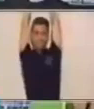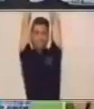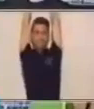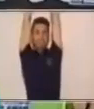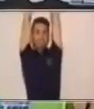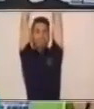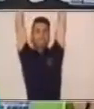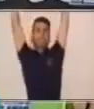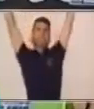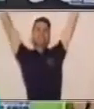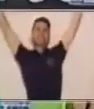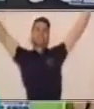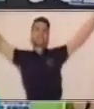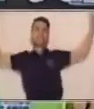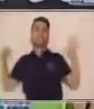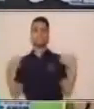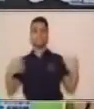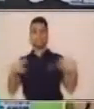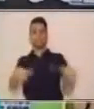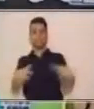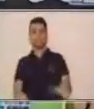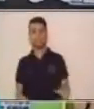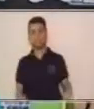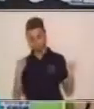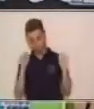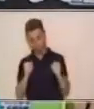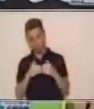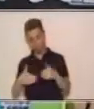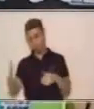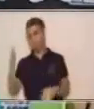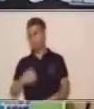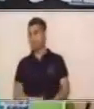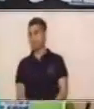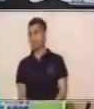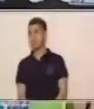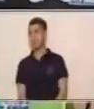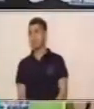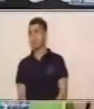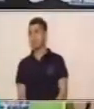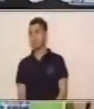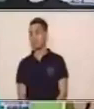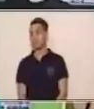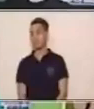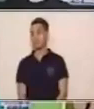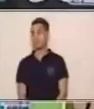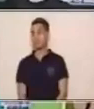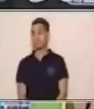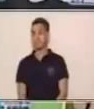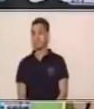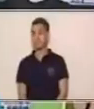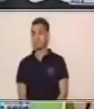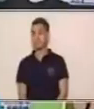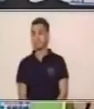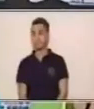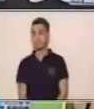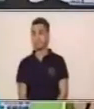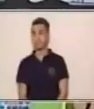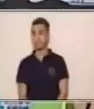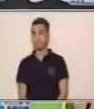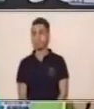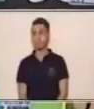Sacudámonos. Muy bien, y así vamos a poder continuar. ¿Te está gustando la actividad?